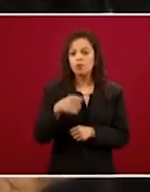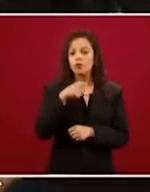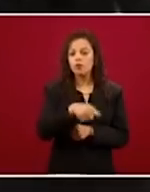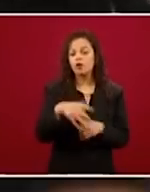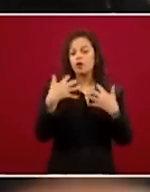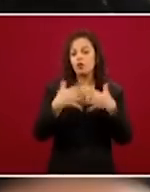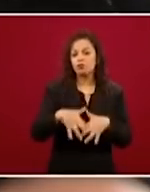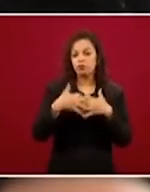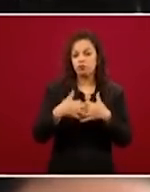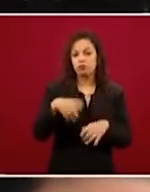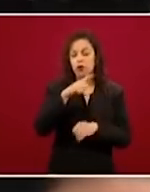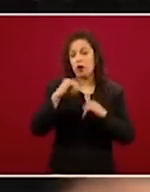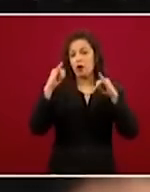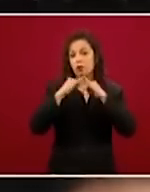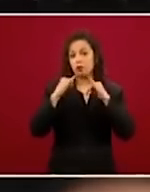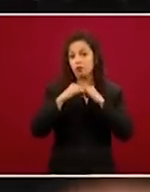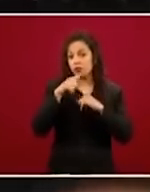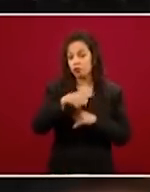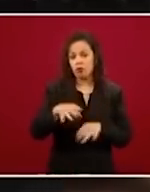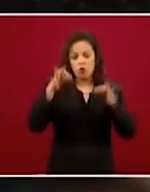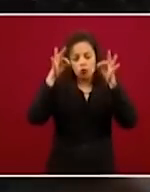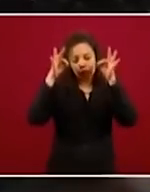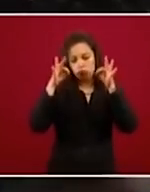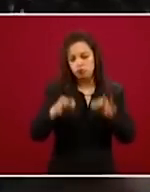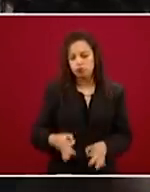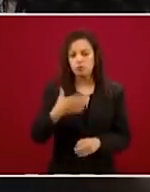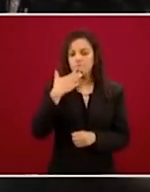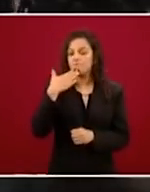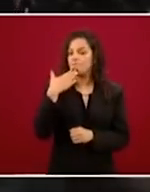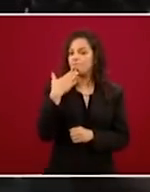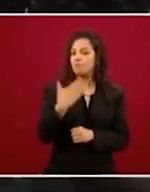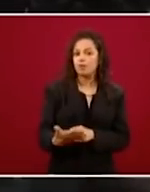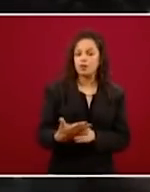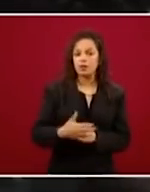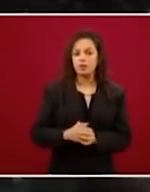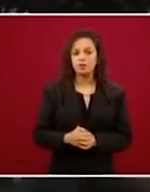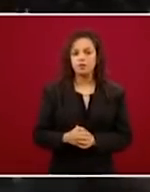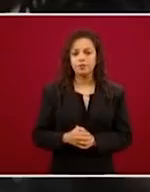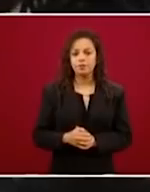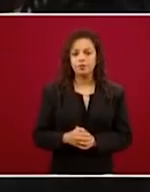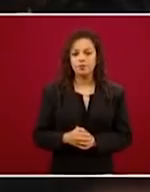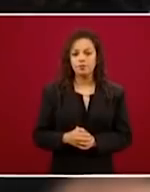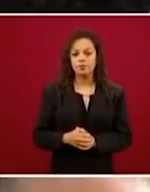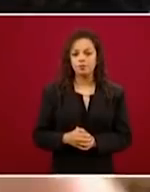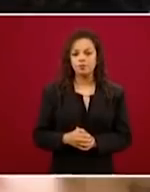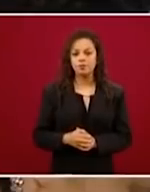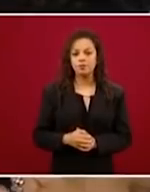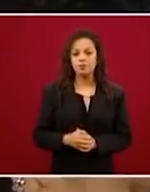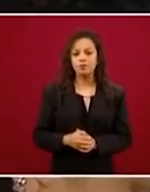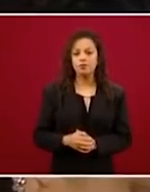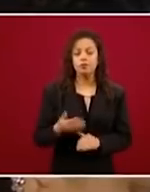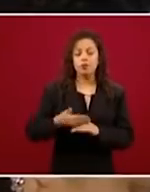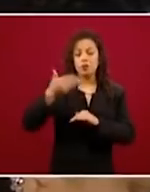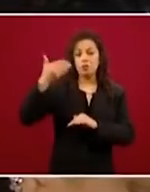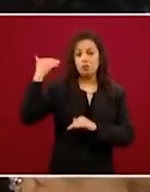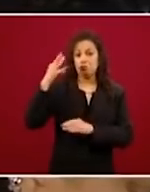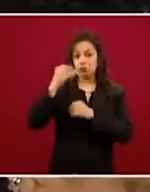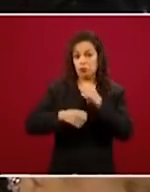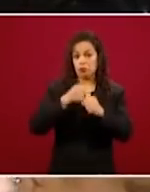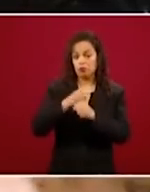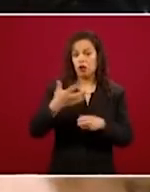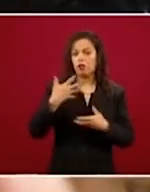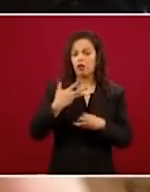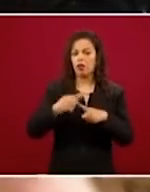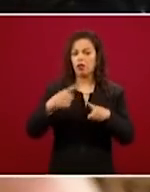instituto de excelencia preguntarle también existen desde hace varios años denuncias en contra de